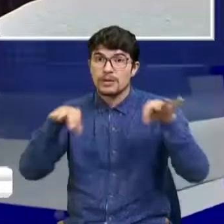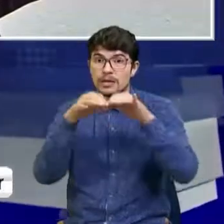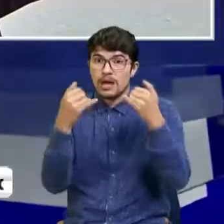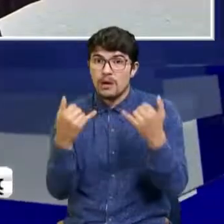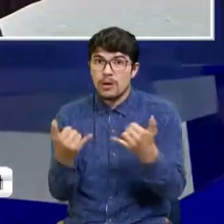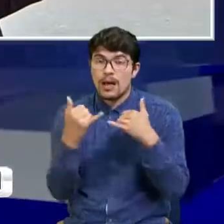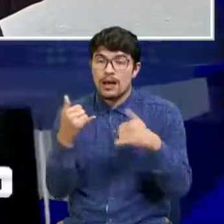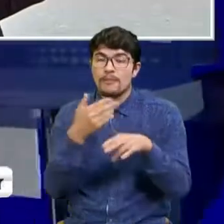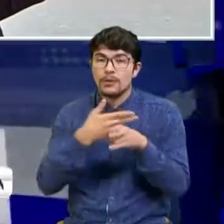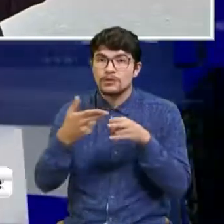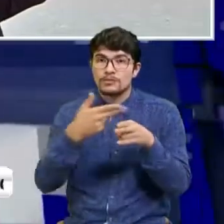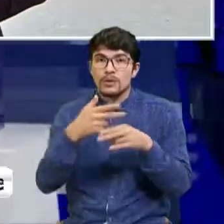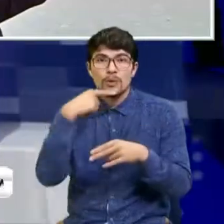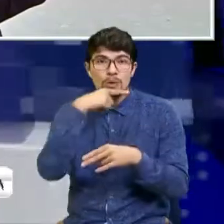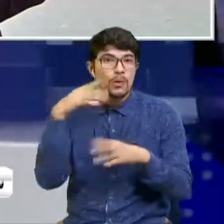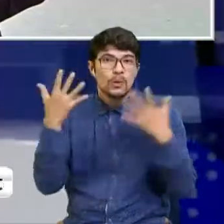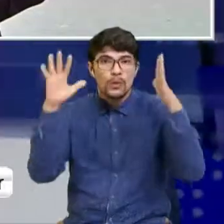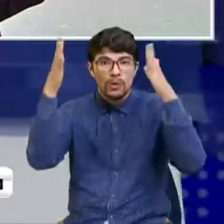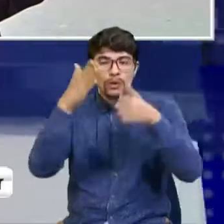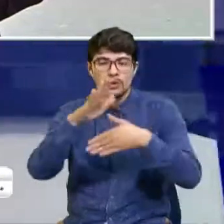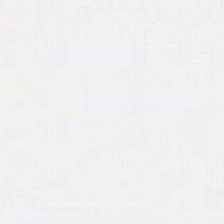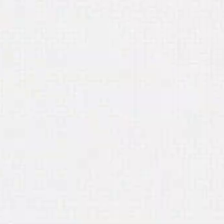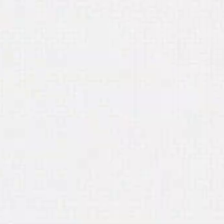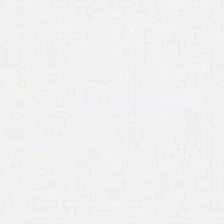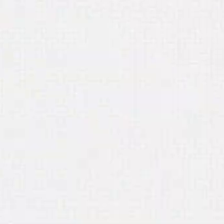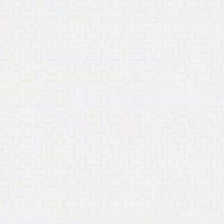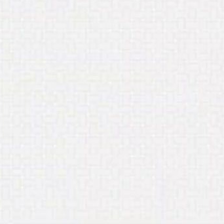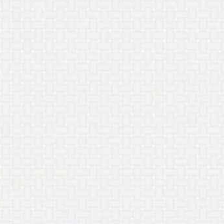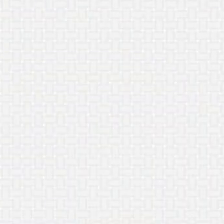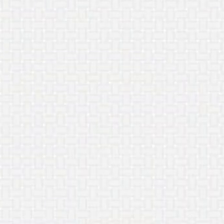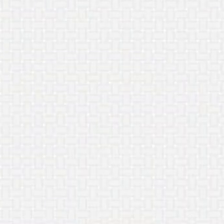me despido para que ustedes continúen con más información